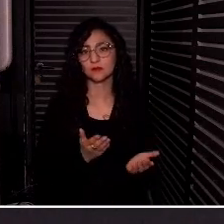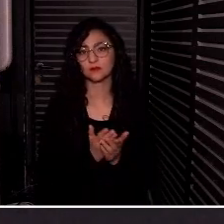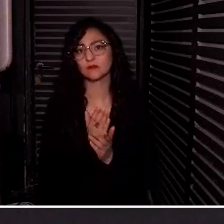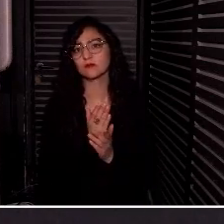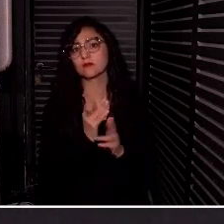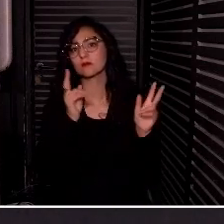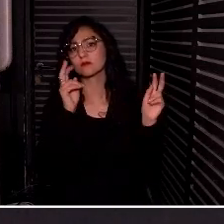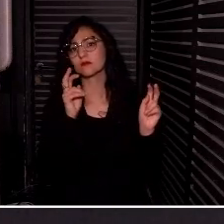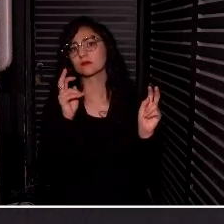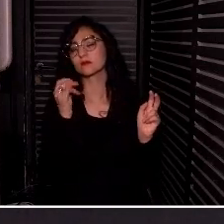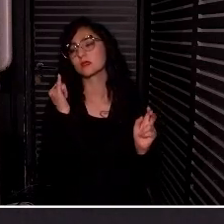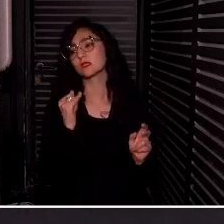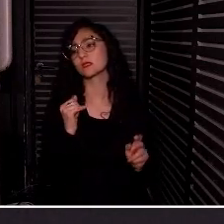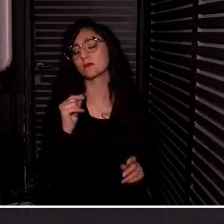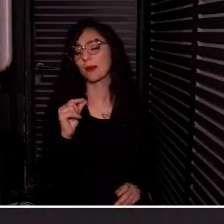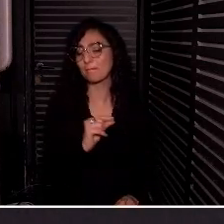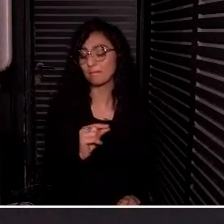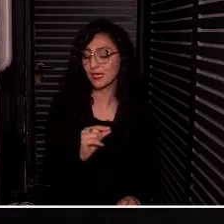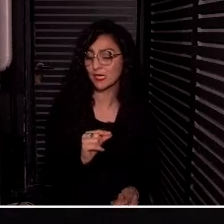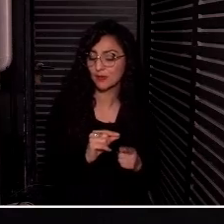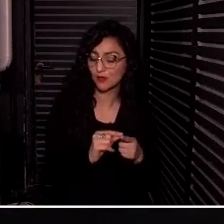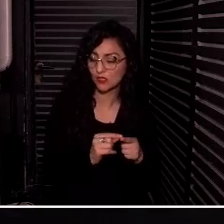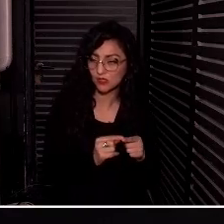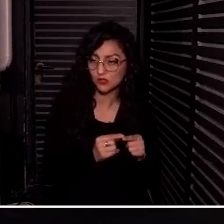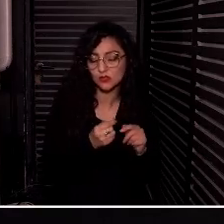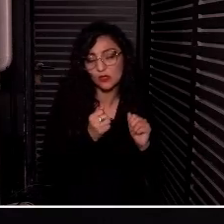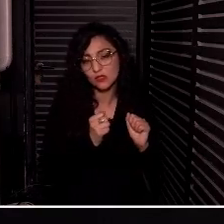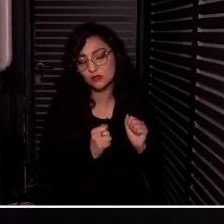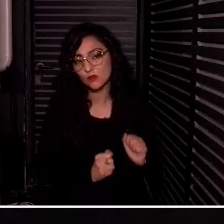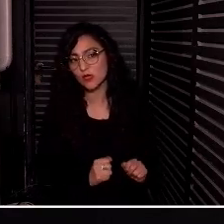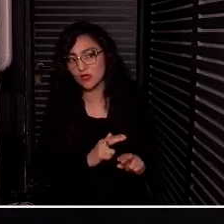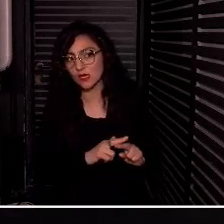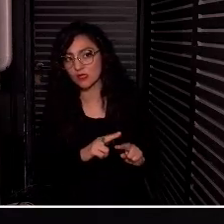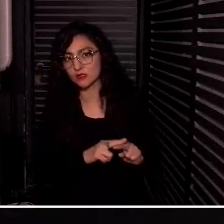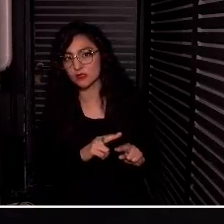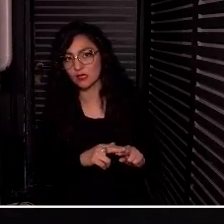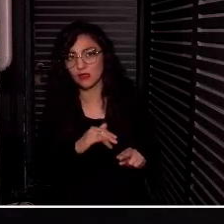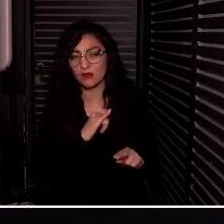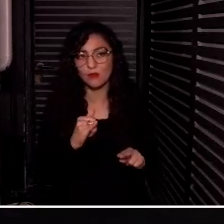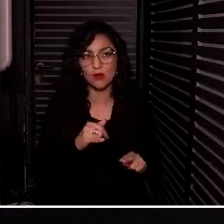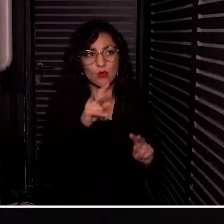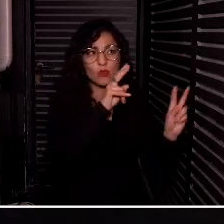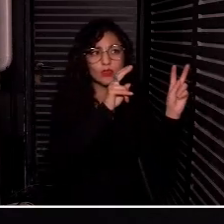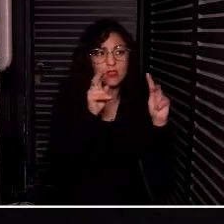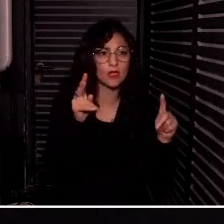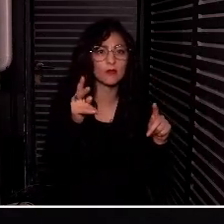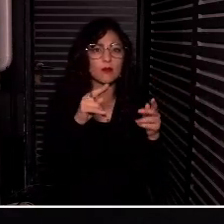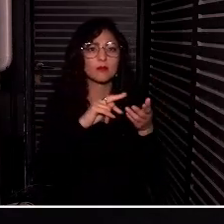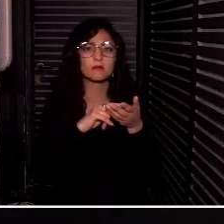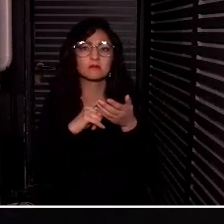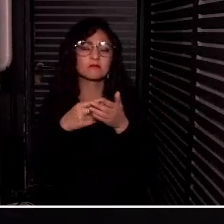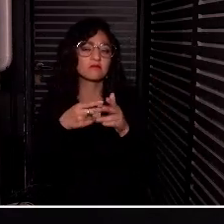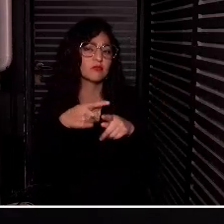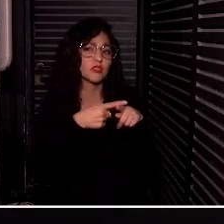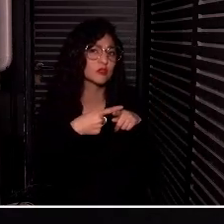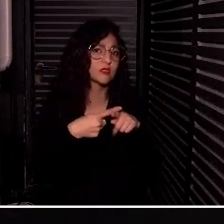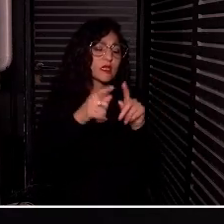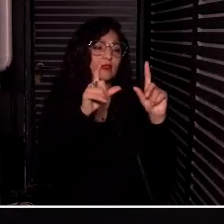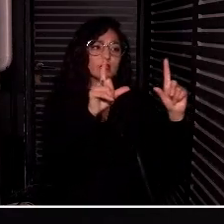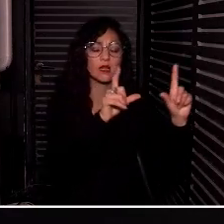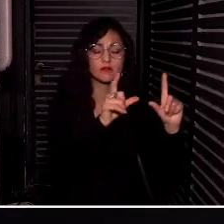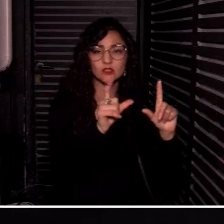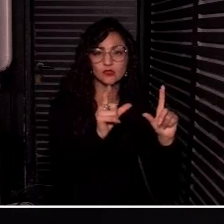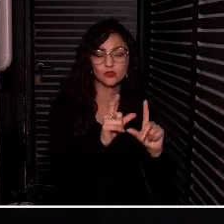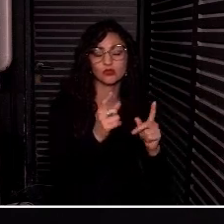yo siempre parto de los mínimos posibles y y lo posible es al menos volver a discutir sobre una función social de la televisión para en el